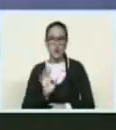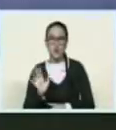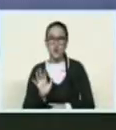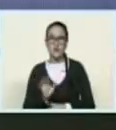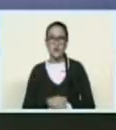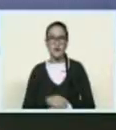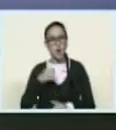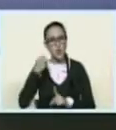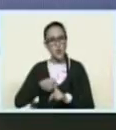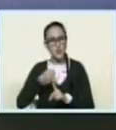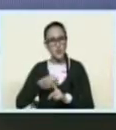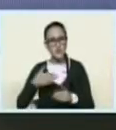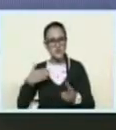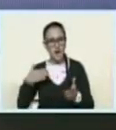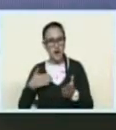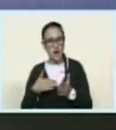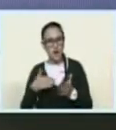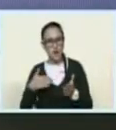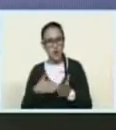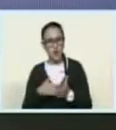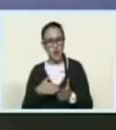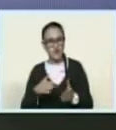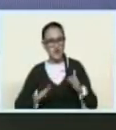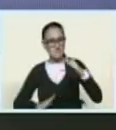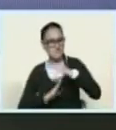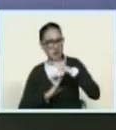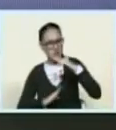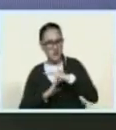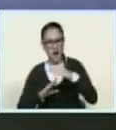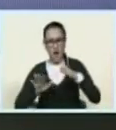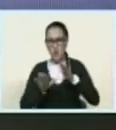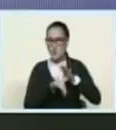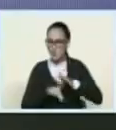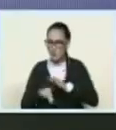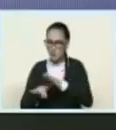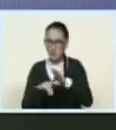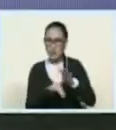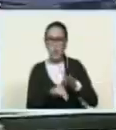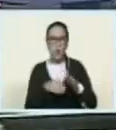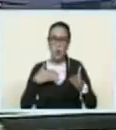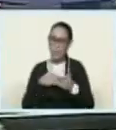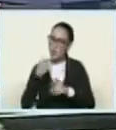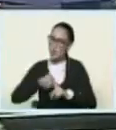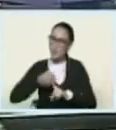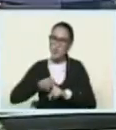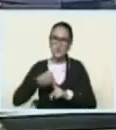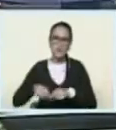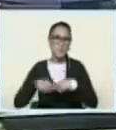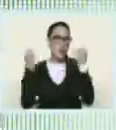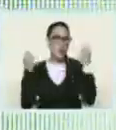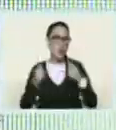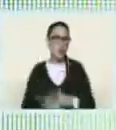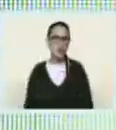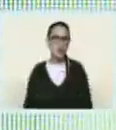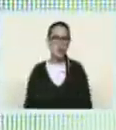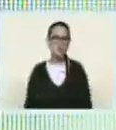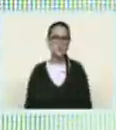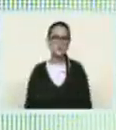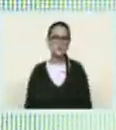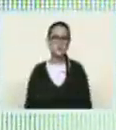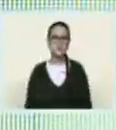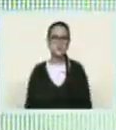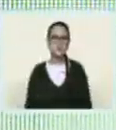Héctor, lucha contra la indolencia, el burocratismo, la corrupción desde el primer día.